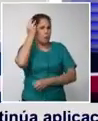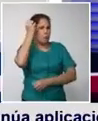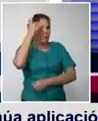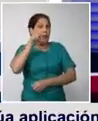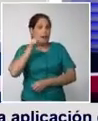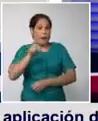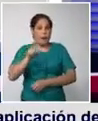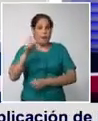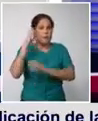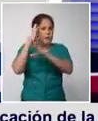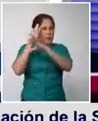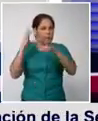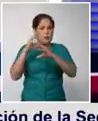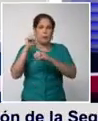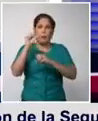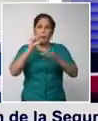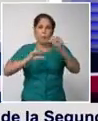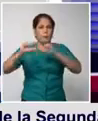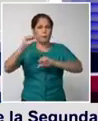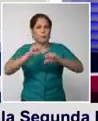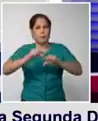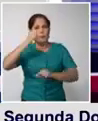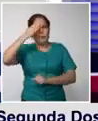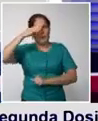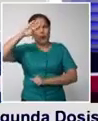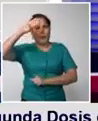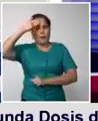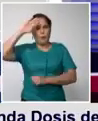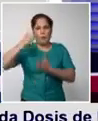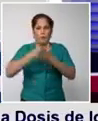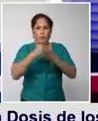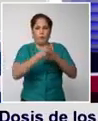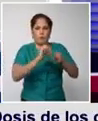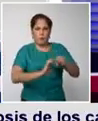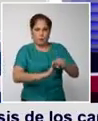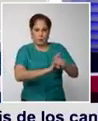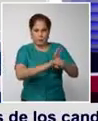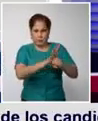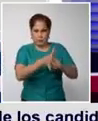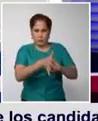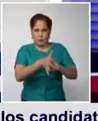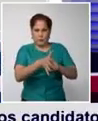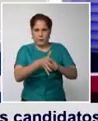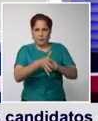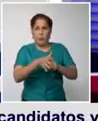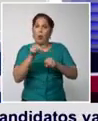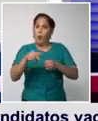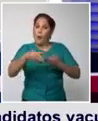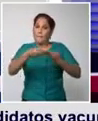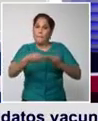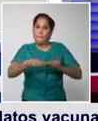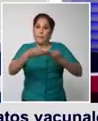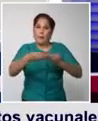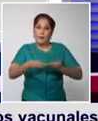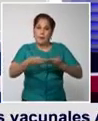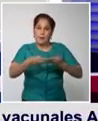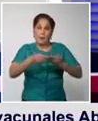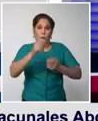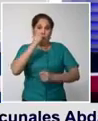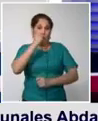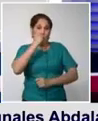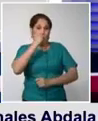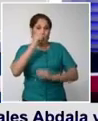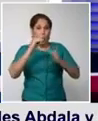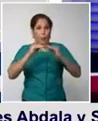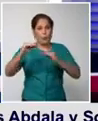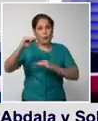la ciencia, la biotecnología cubana en el enfrentamiento a la pandemia. Presento con muchísimo gusto al doctor en ciencias Gerardo